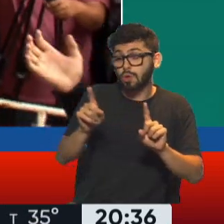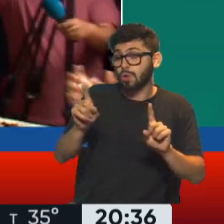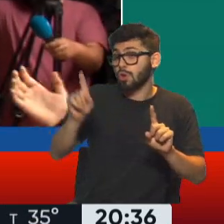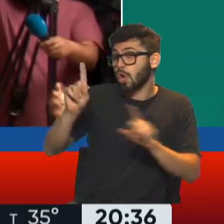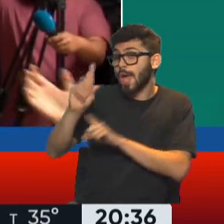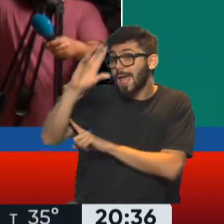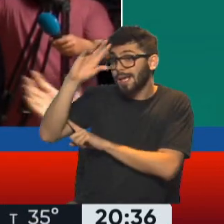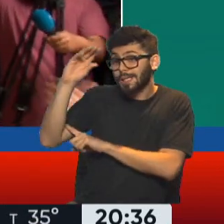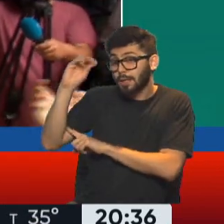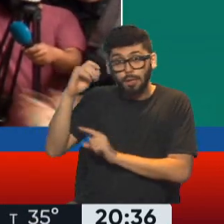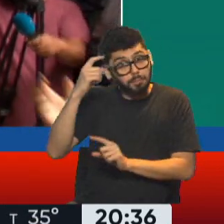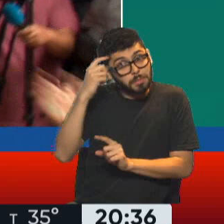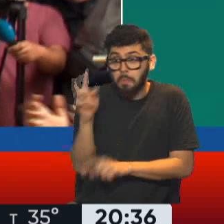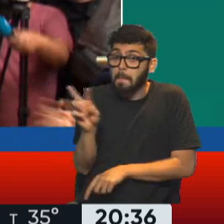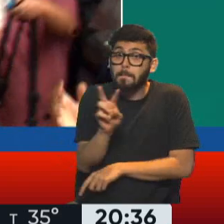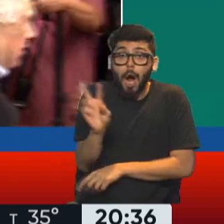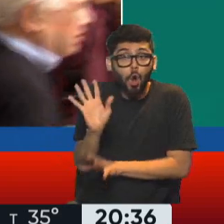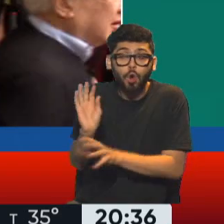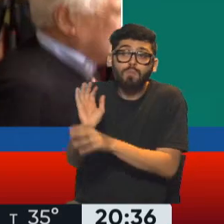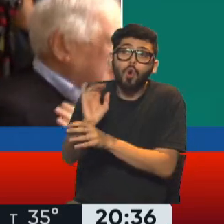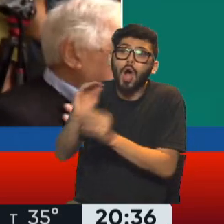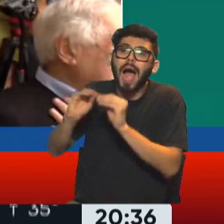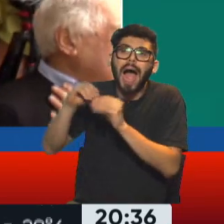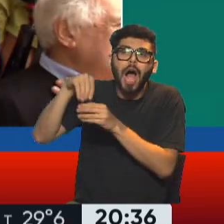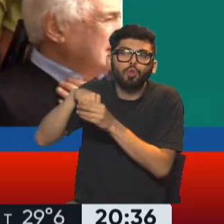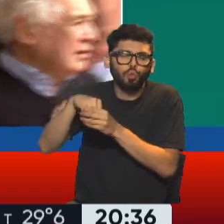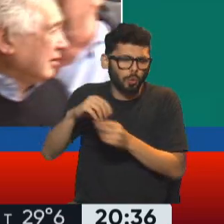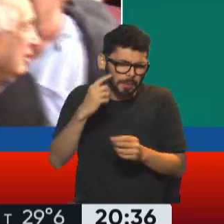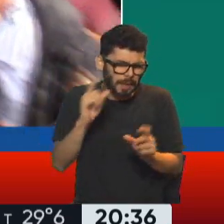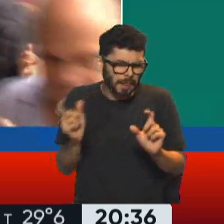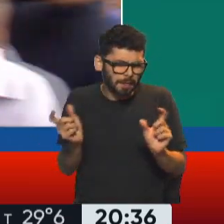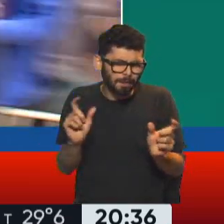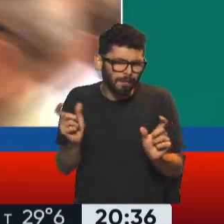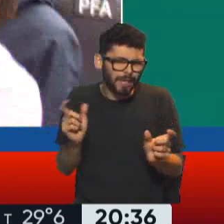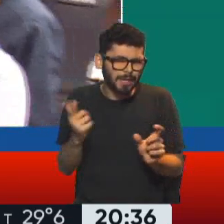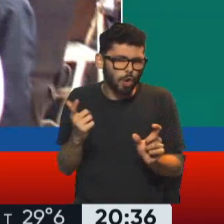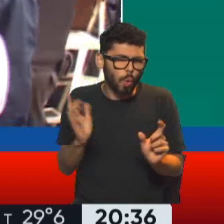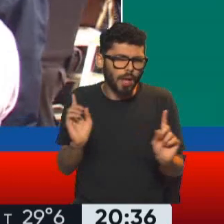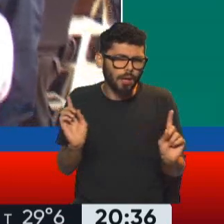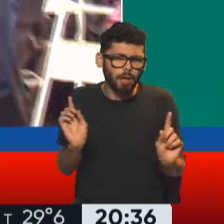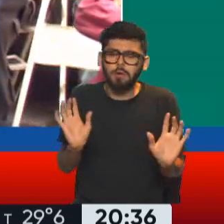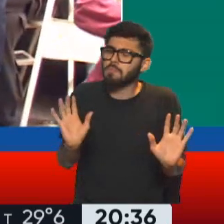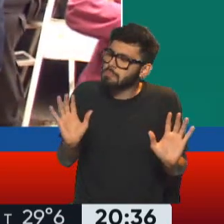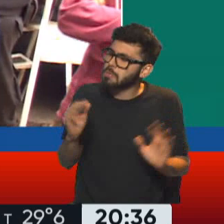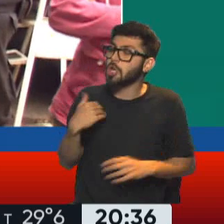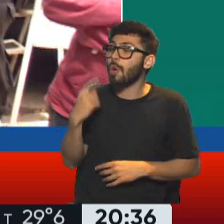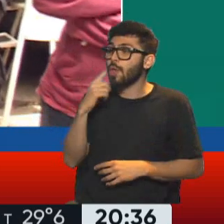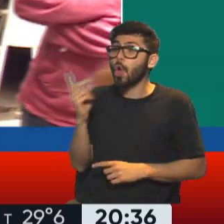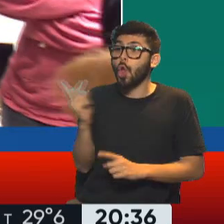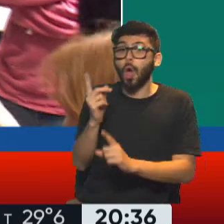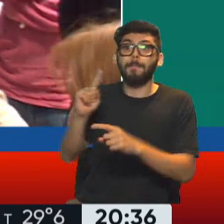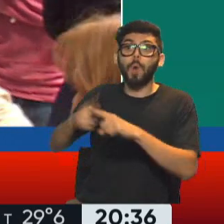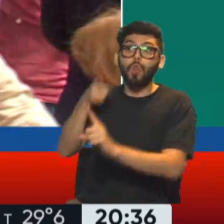con Cristina Fernández de Kirchner. Yo creo ¿No encontrás diferencias entre uno y otro? Yo creo que ambos sufren